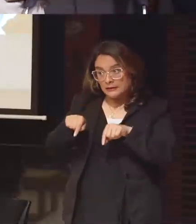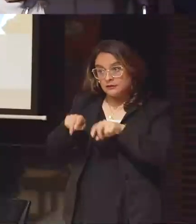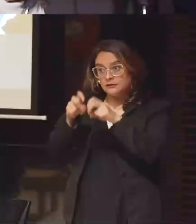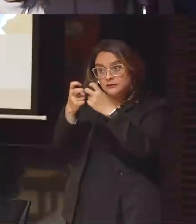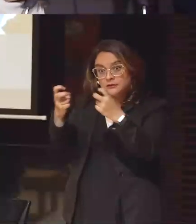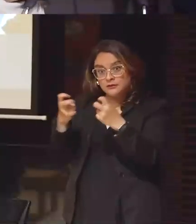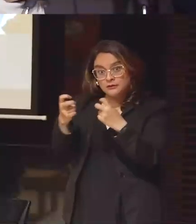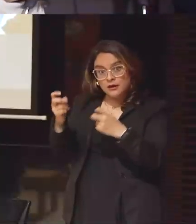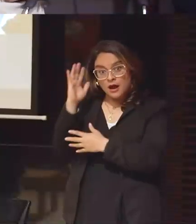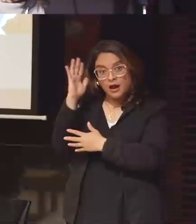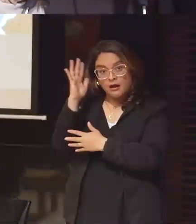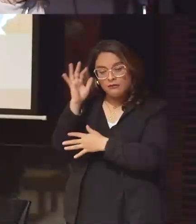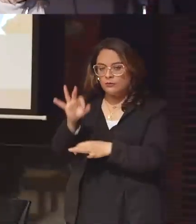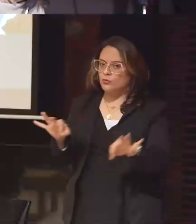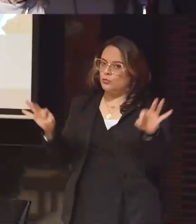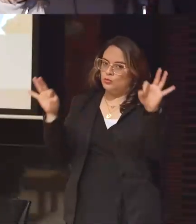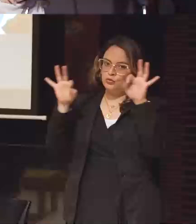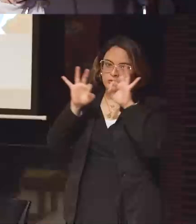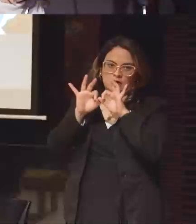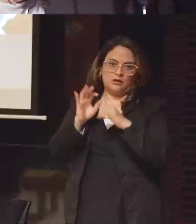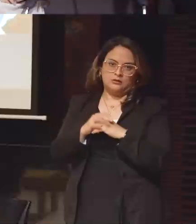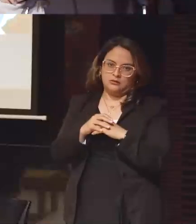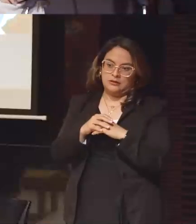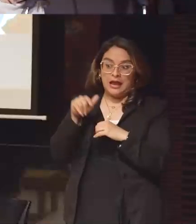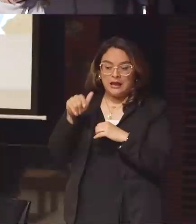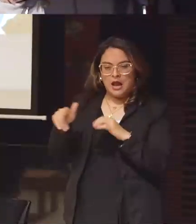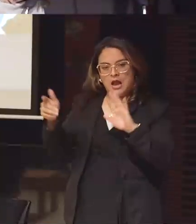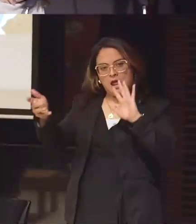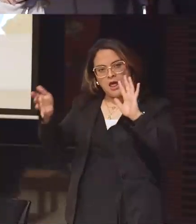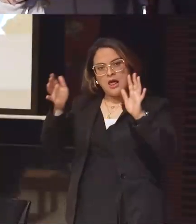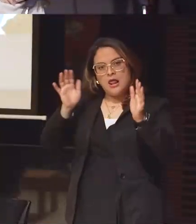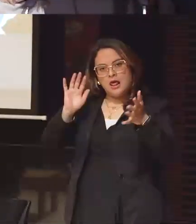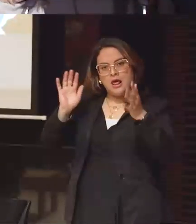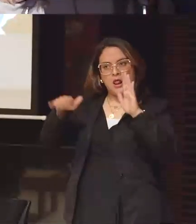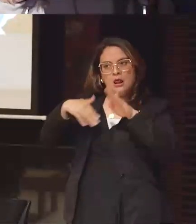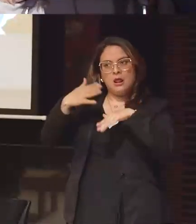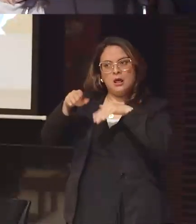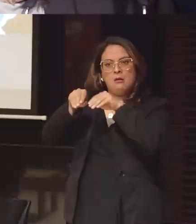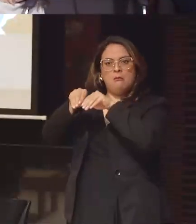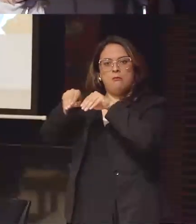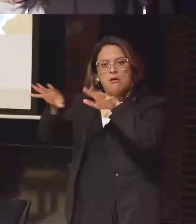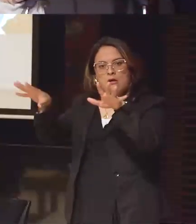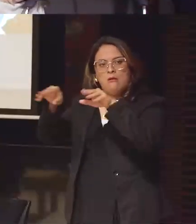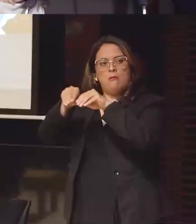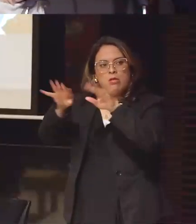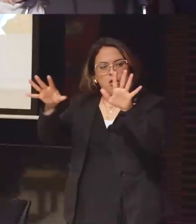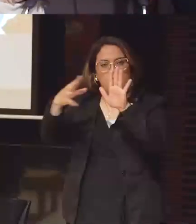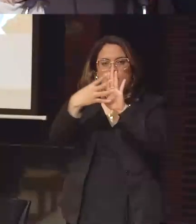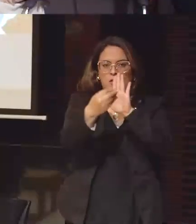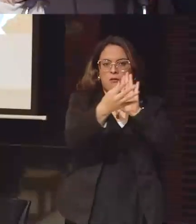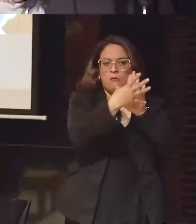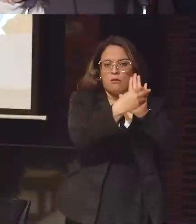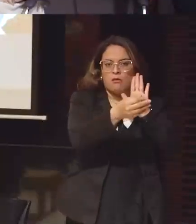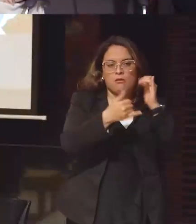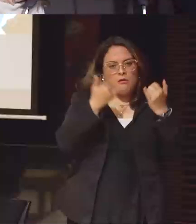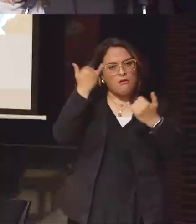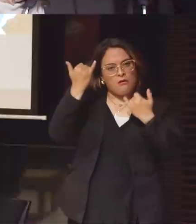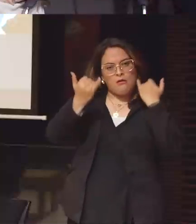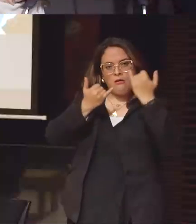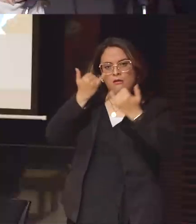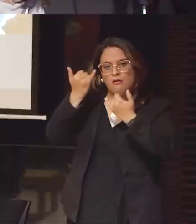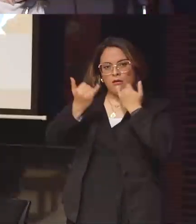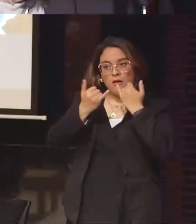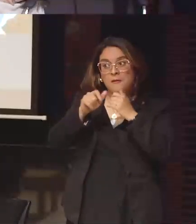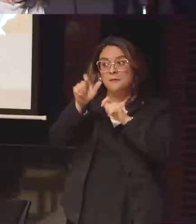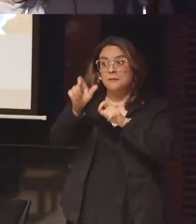habremos 30, pero estas charlas empiezan a reproducirse, de esto se sacan clips, de esto se sacan ideas, pero además cada una de las personas